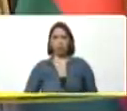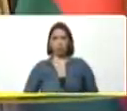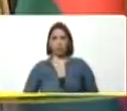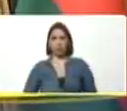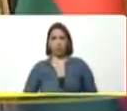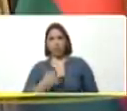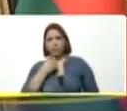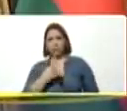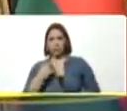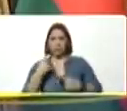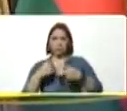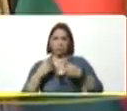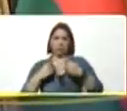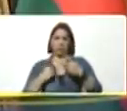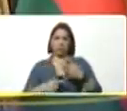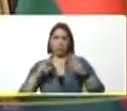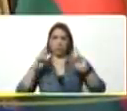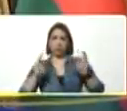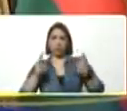Definió los temas